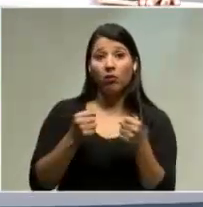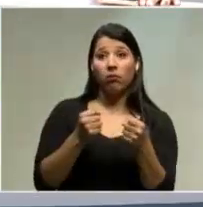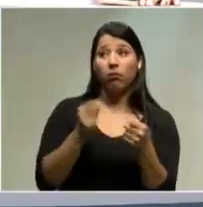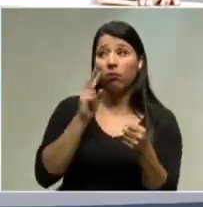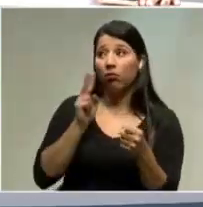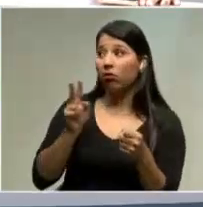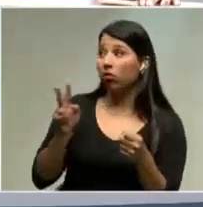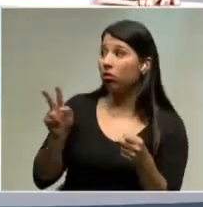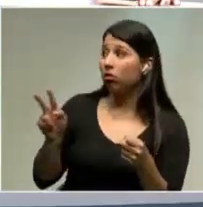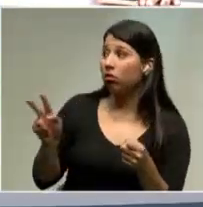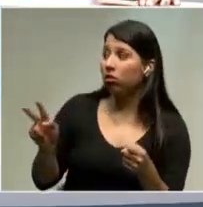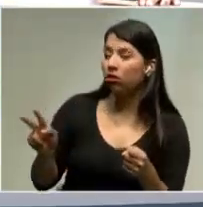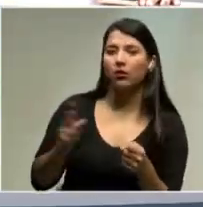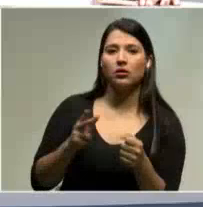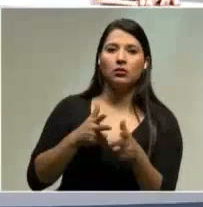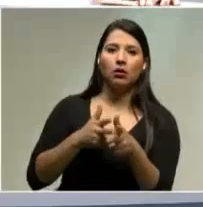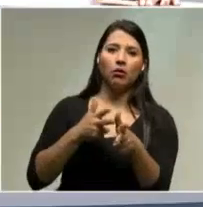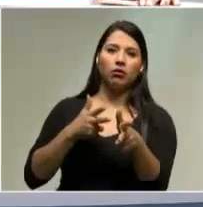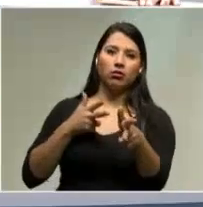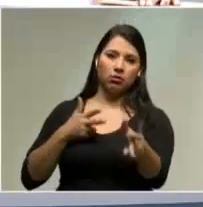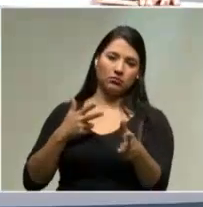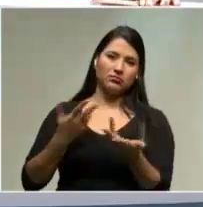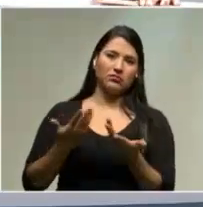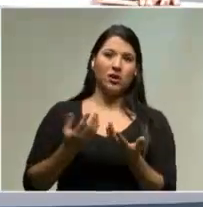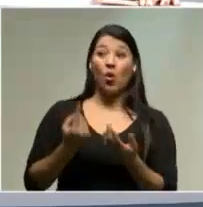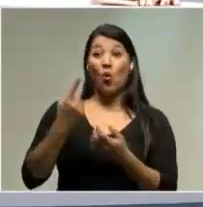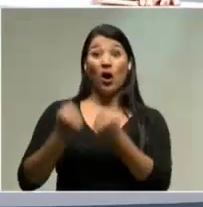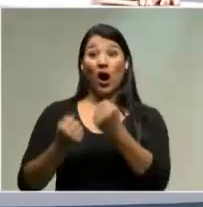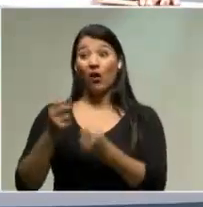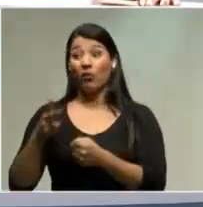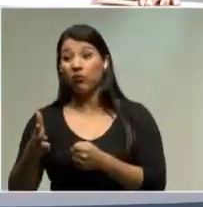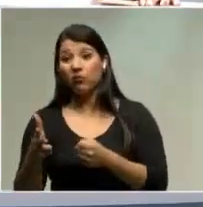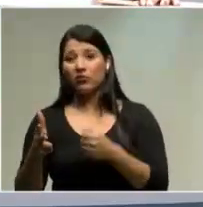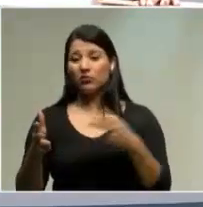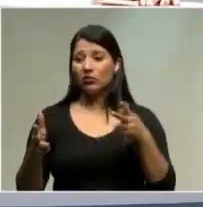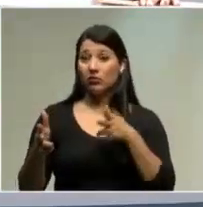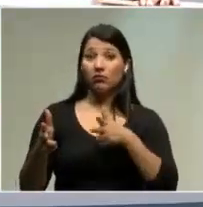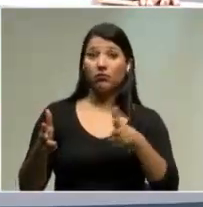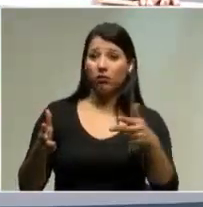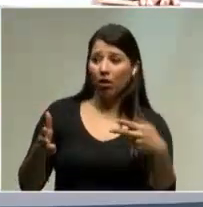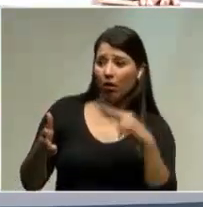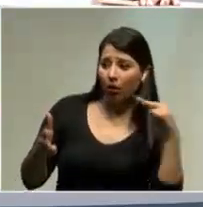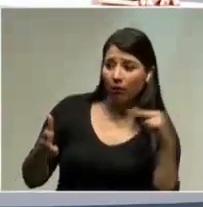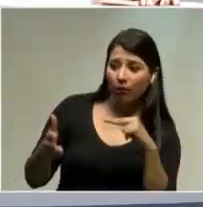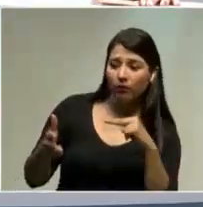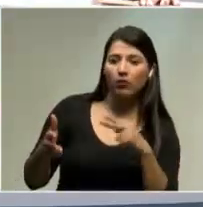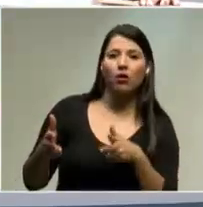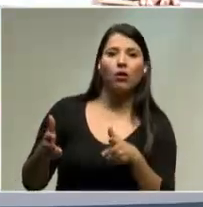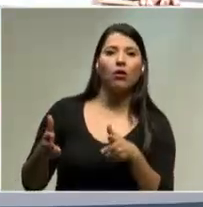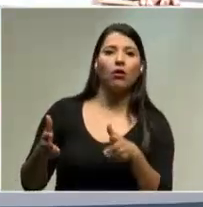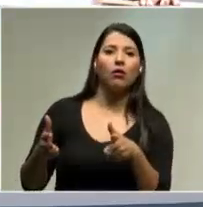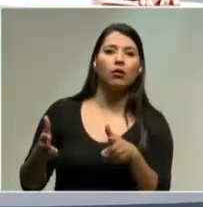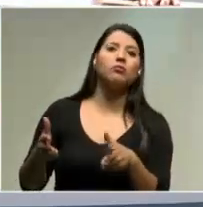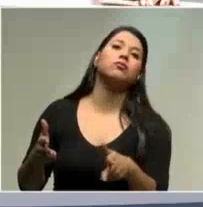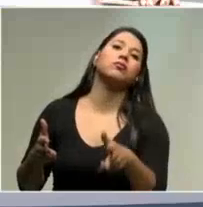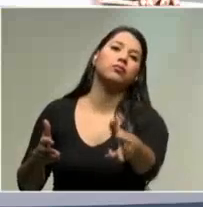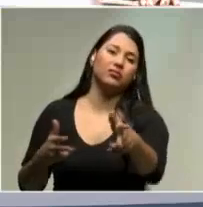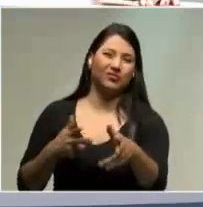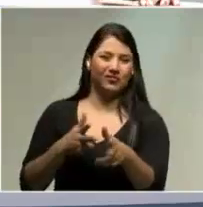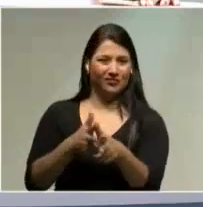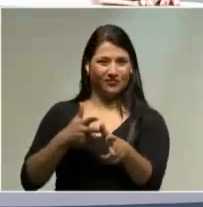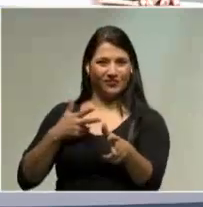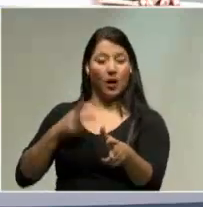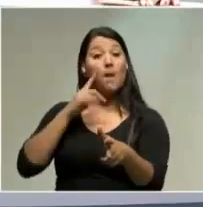en cualquier accidente, un carro varado ya genera también todo un colapso vial. Claro. Por eso es importante ver las noticias,